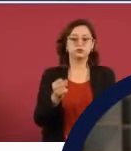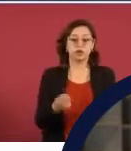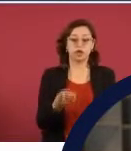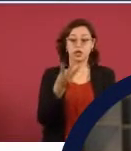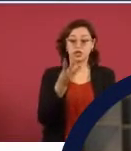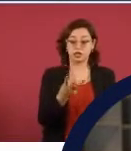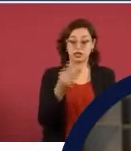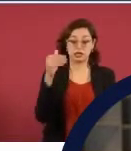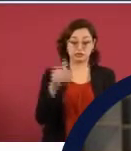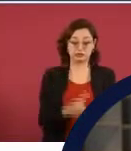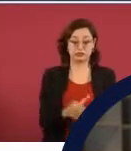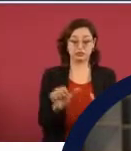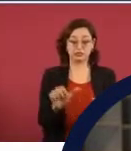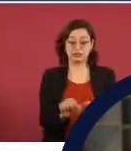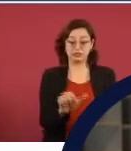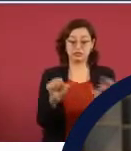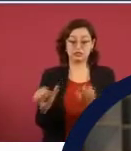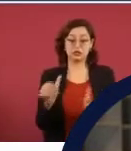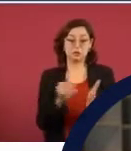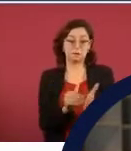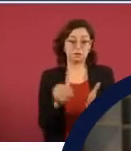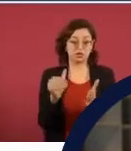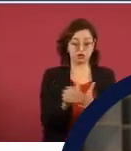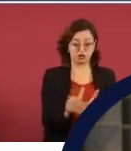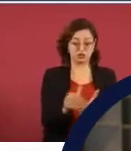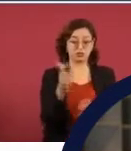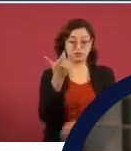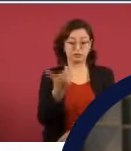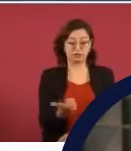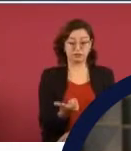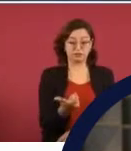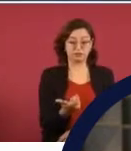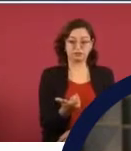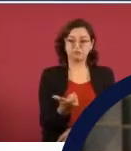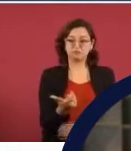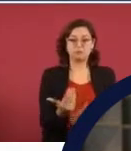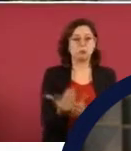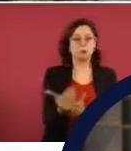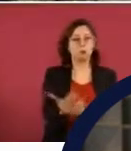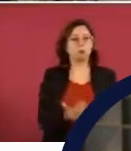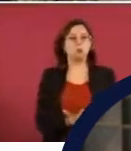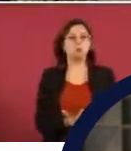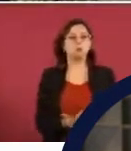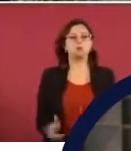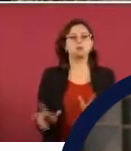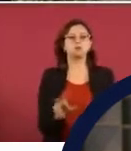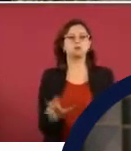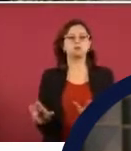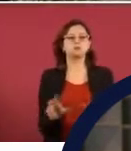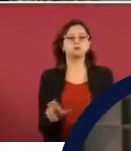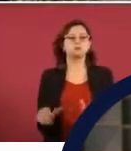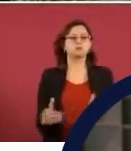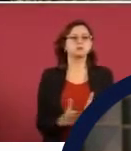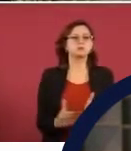pues que tengamos un sistema de salud muy avanzado, un sistema educativo muy avanzado, un sistema de pensiones muy